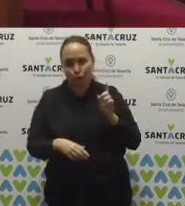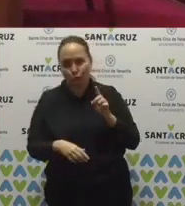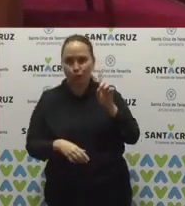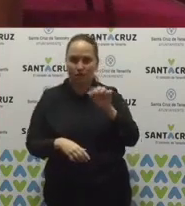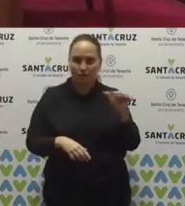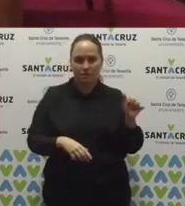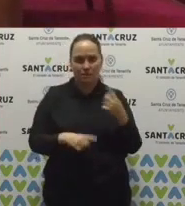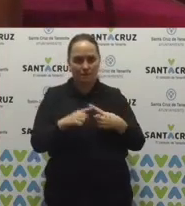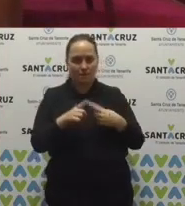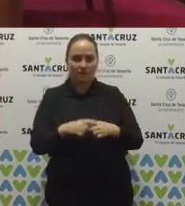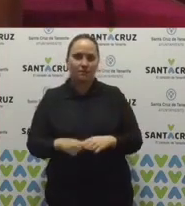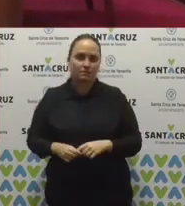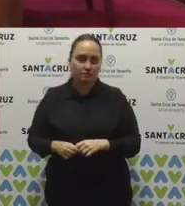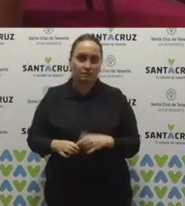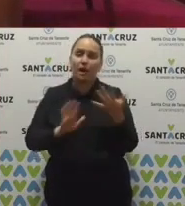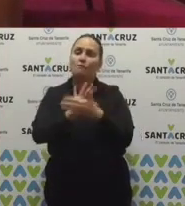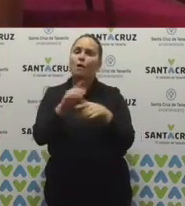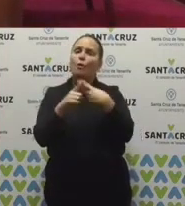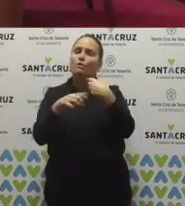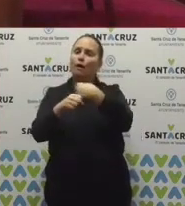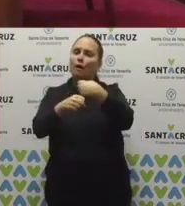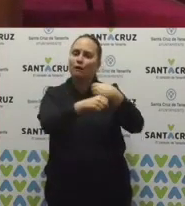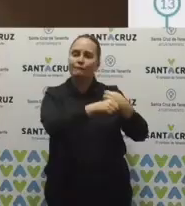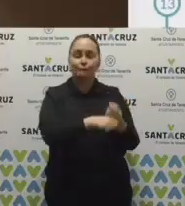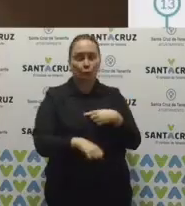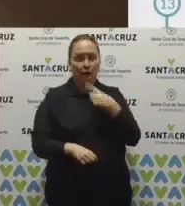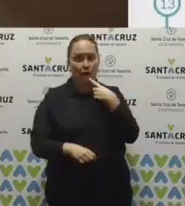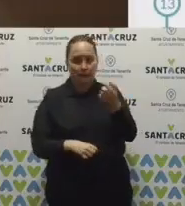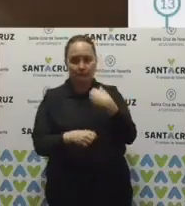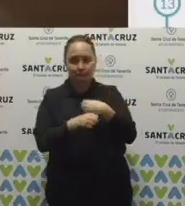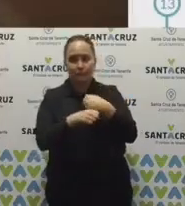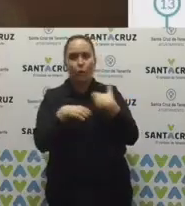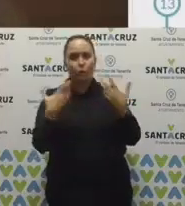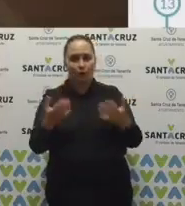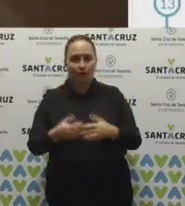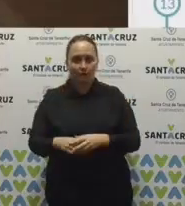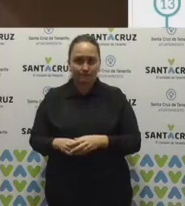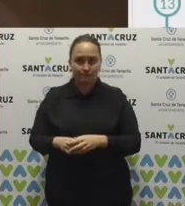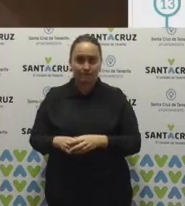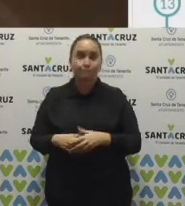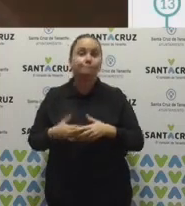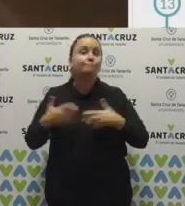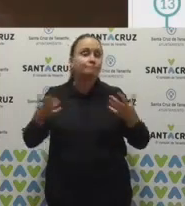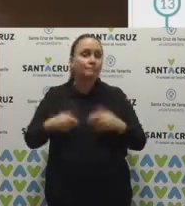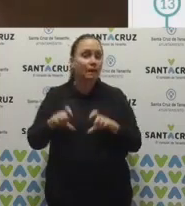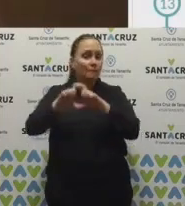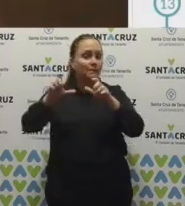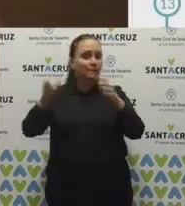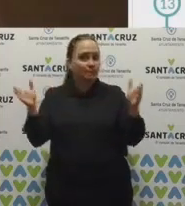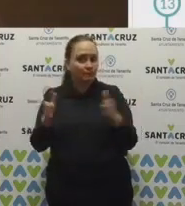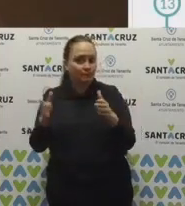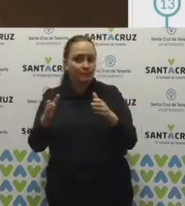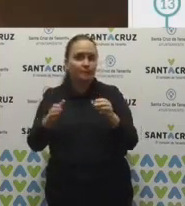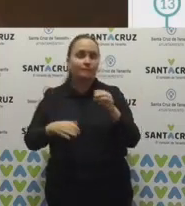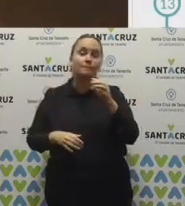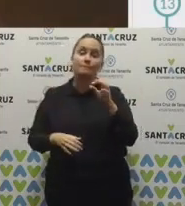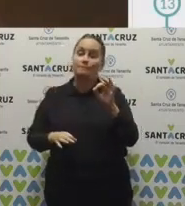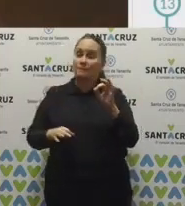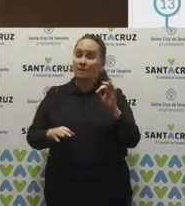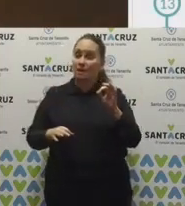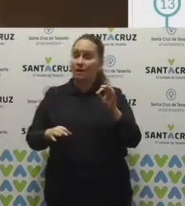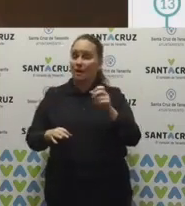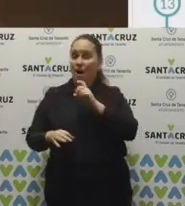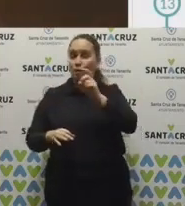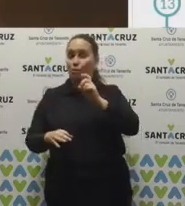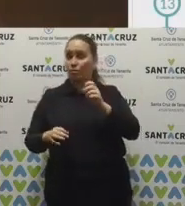de que están trabajando en muchas cosas yo le ve decir en lo que están trabajando en que las ayudas a pymes anunciadas desde el mes de